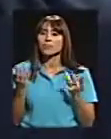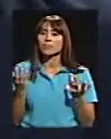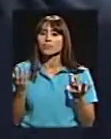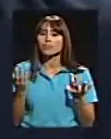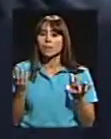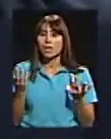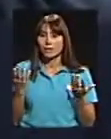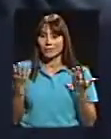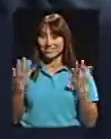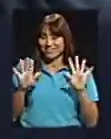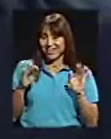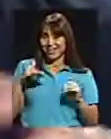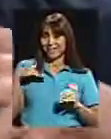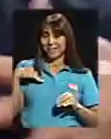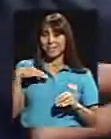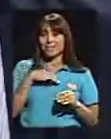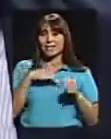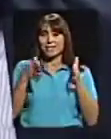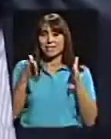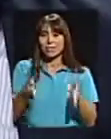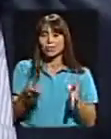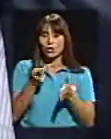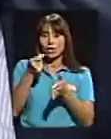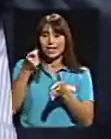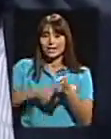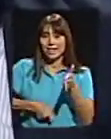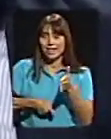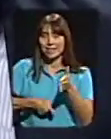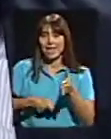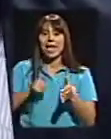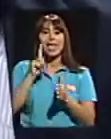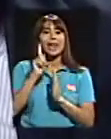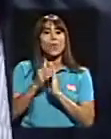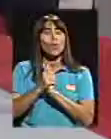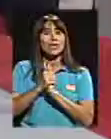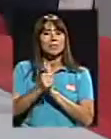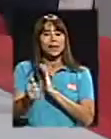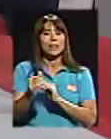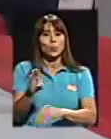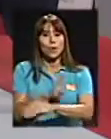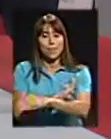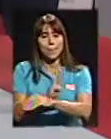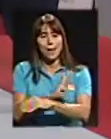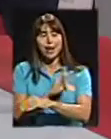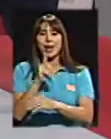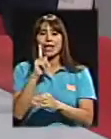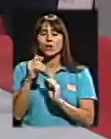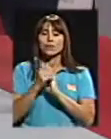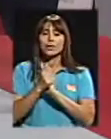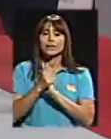un ministro de Hacienda que era un experto en banca y un experto